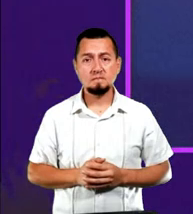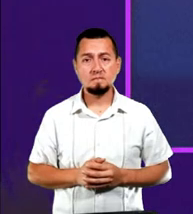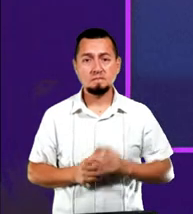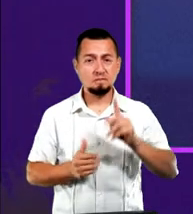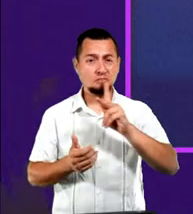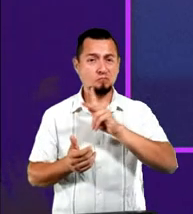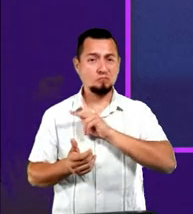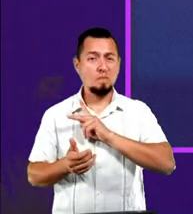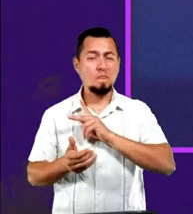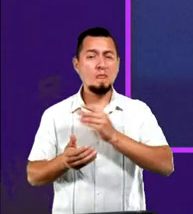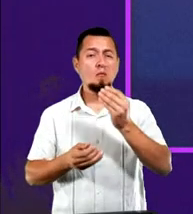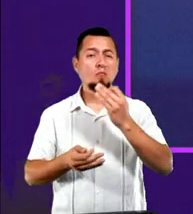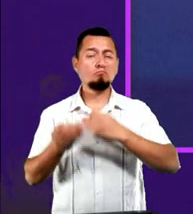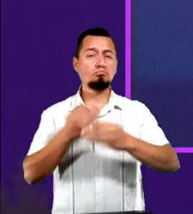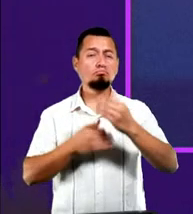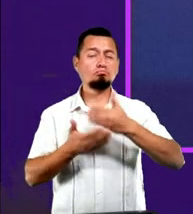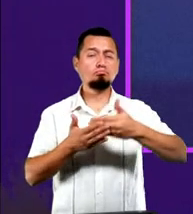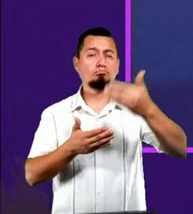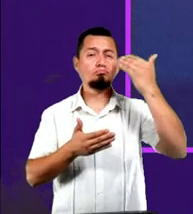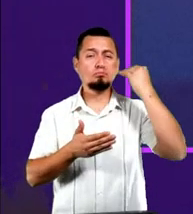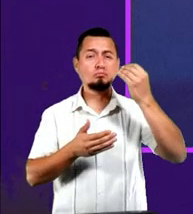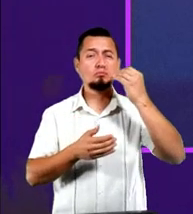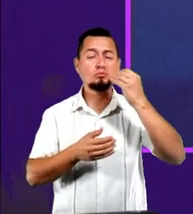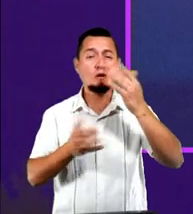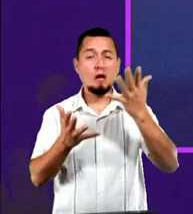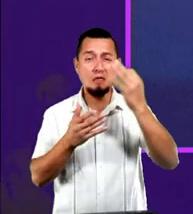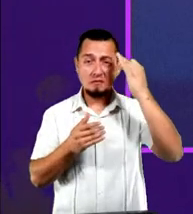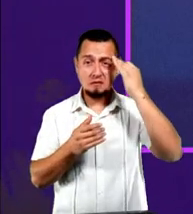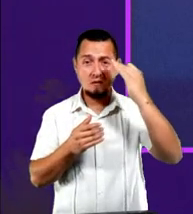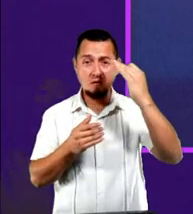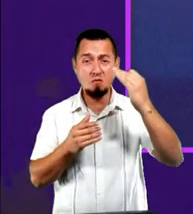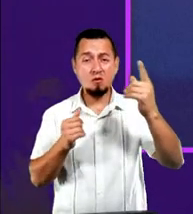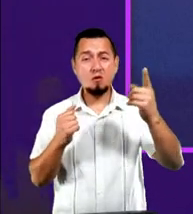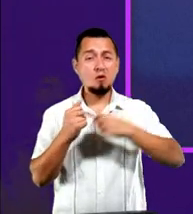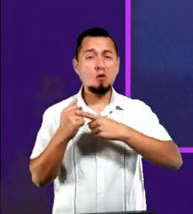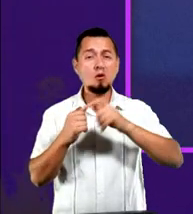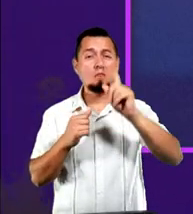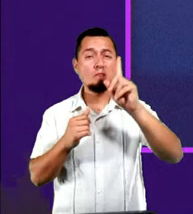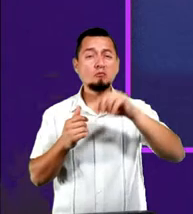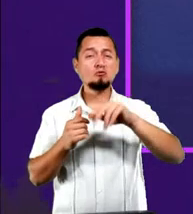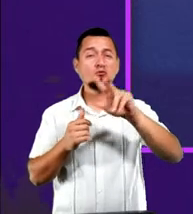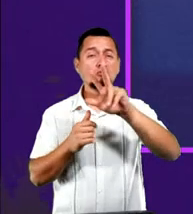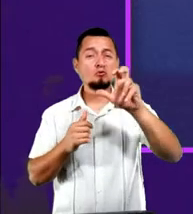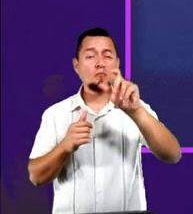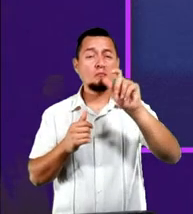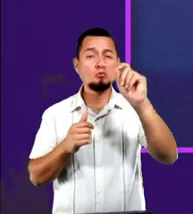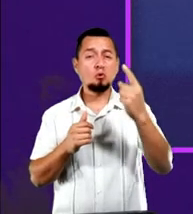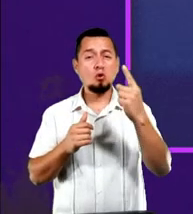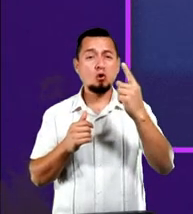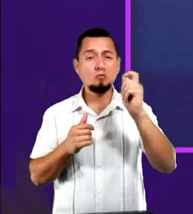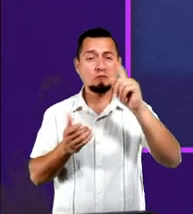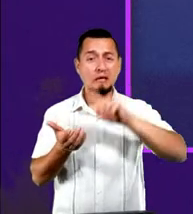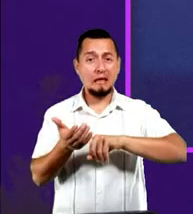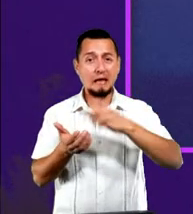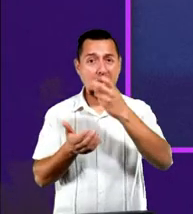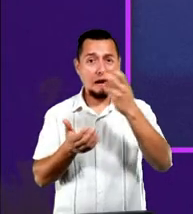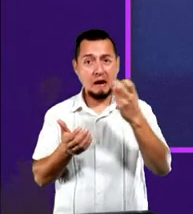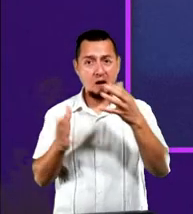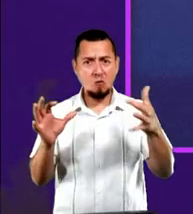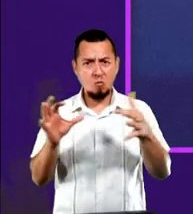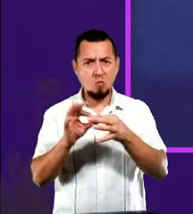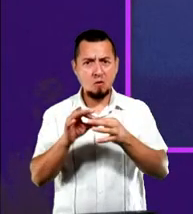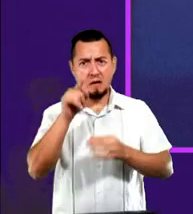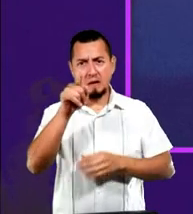comenzó el 12 de junio de 1821. Ese día, Pedro Celestino Negrete convenció a los jefes militares de Guadalajara